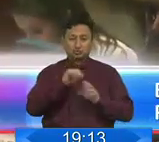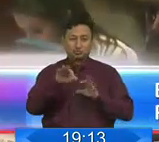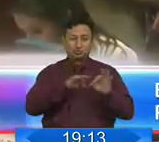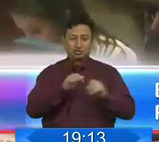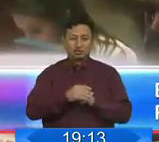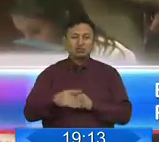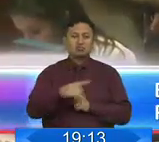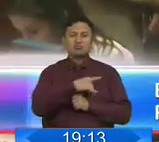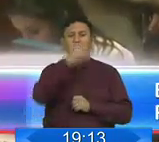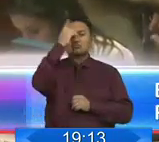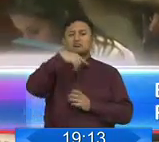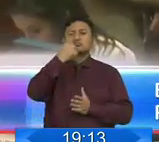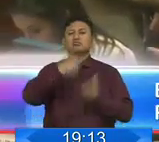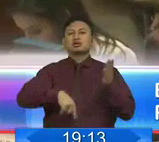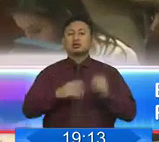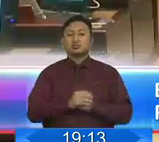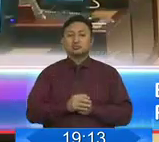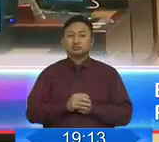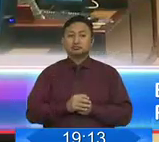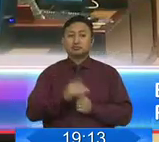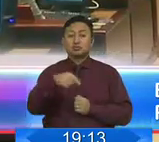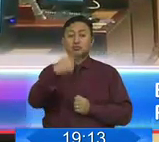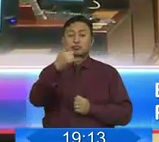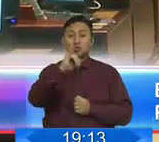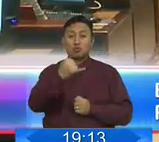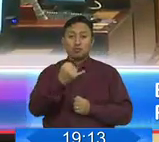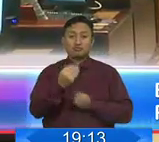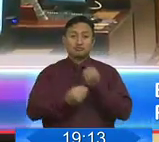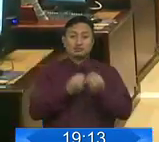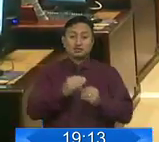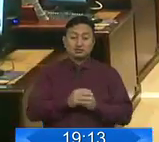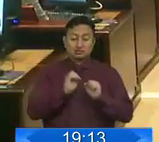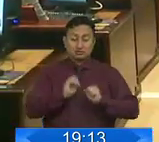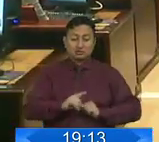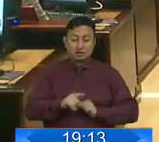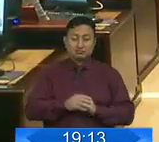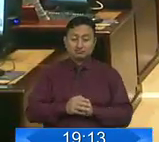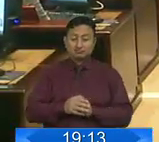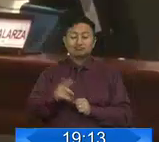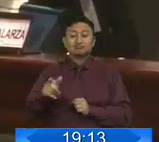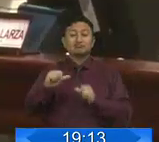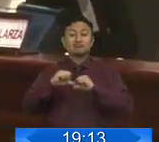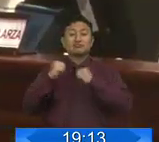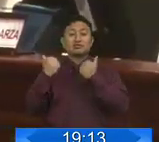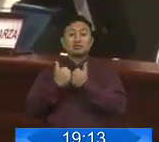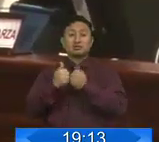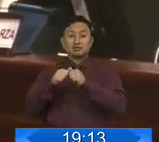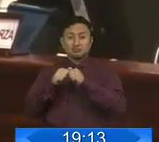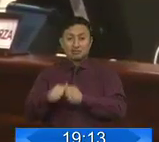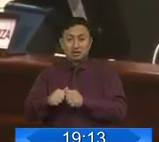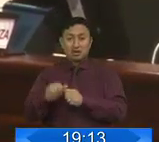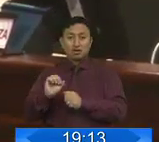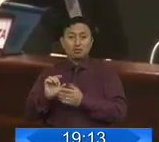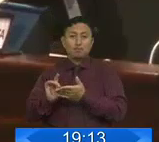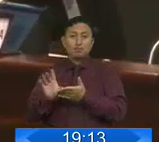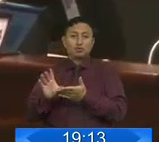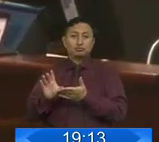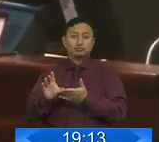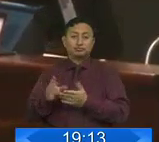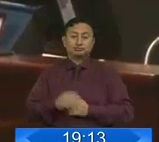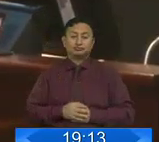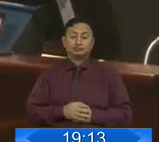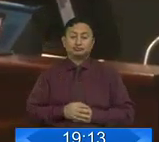es su postura ante la sesión del próximo jueves, donde se definirá el futuro de la permanencia de la legisladora en la